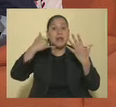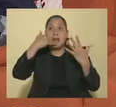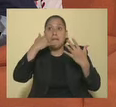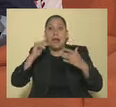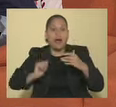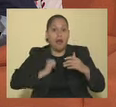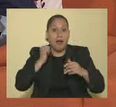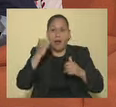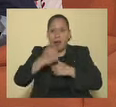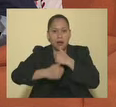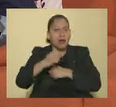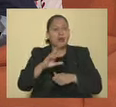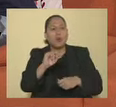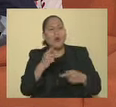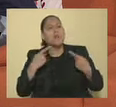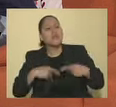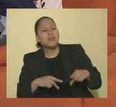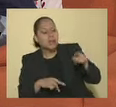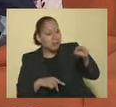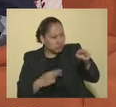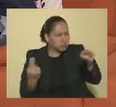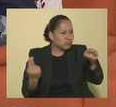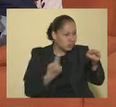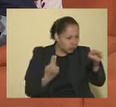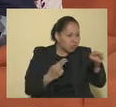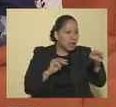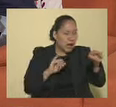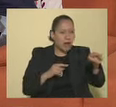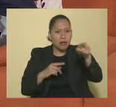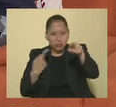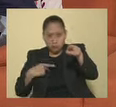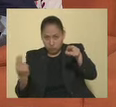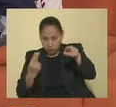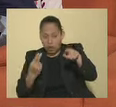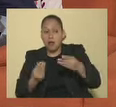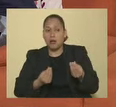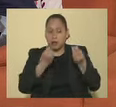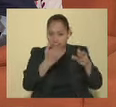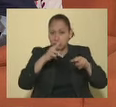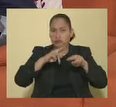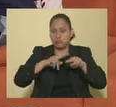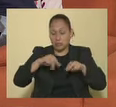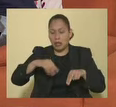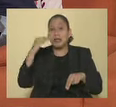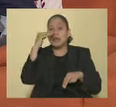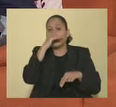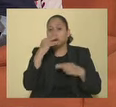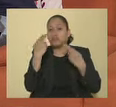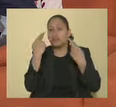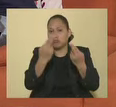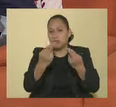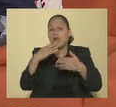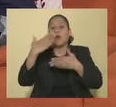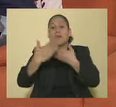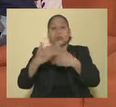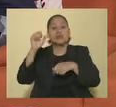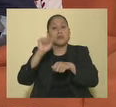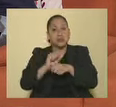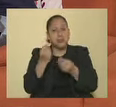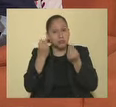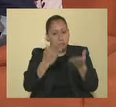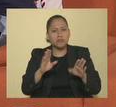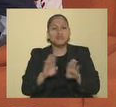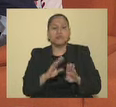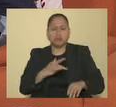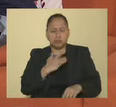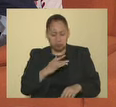bien vamos a ver quiénes son las personas que lo necesitan. Y bueno, aquí en tus ciudades se las vamos a entregar la próxima semana. ¿Qué te parece,